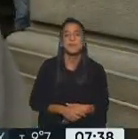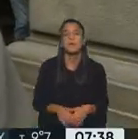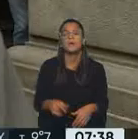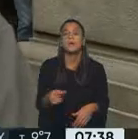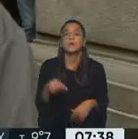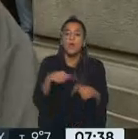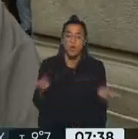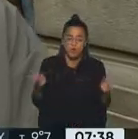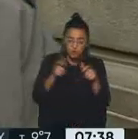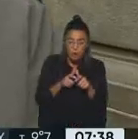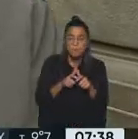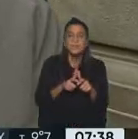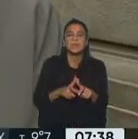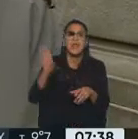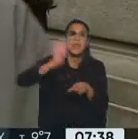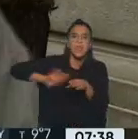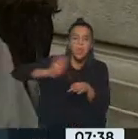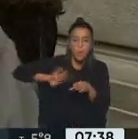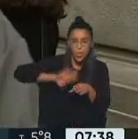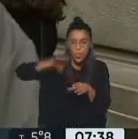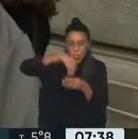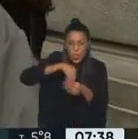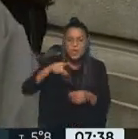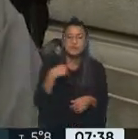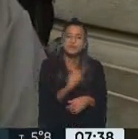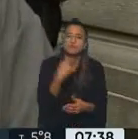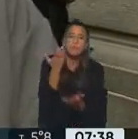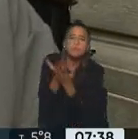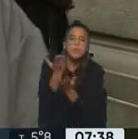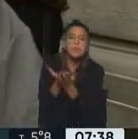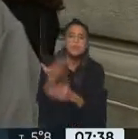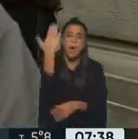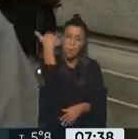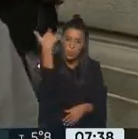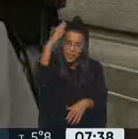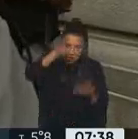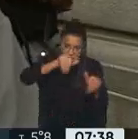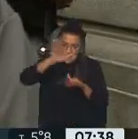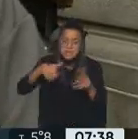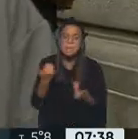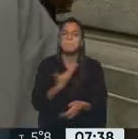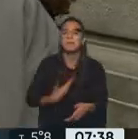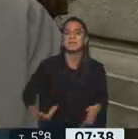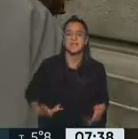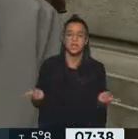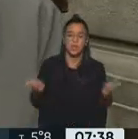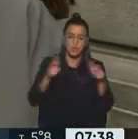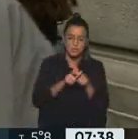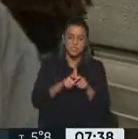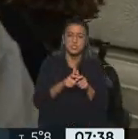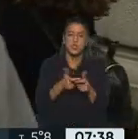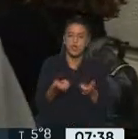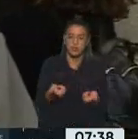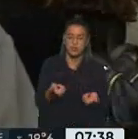Desde el Comité de Acreedores de la Deuda Interna hemos solicitado una audiencia con el presidente de la Comisión